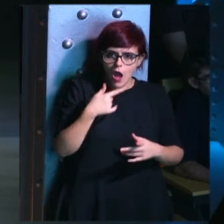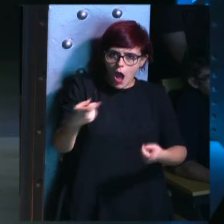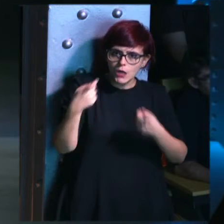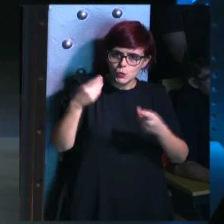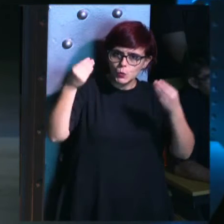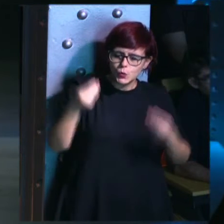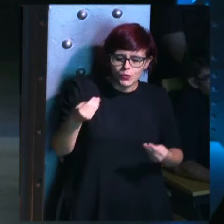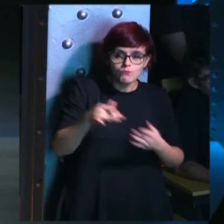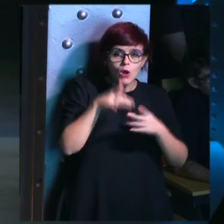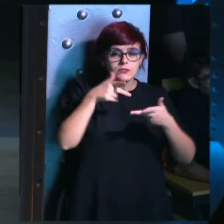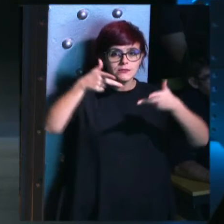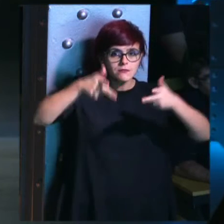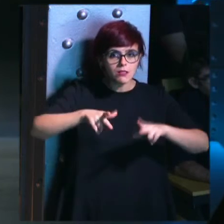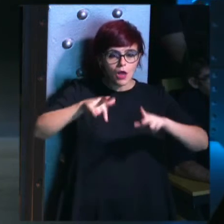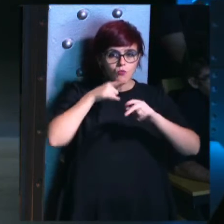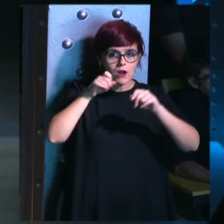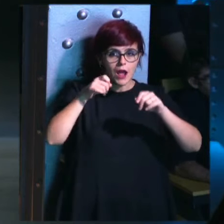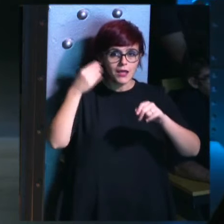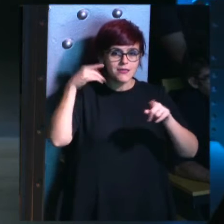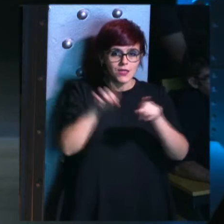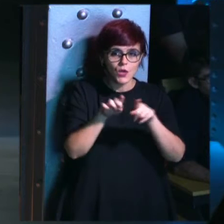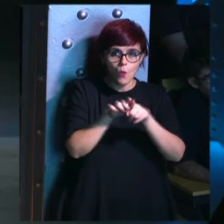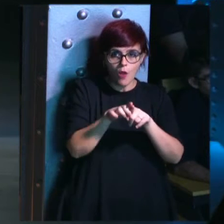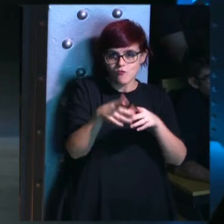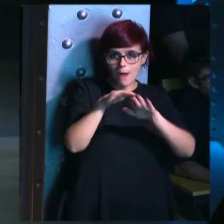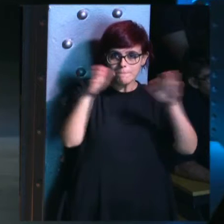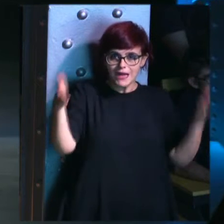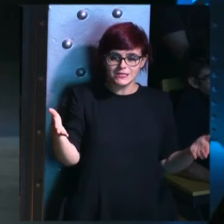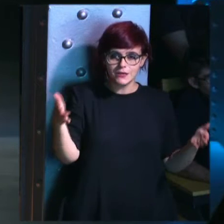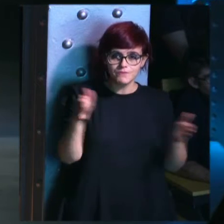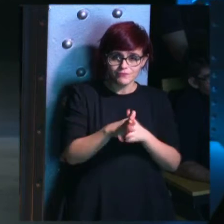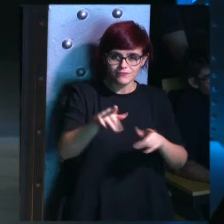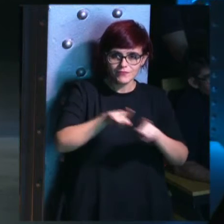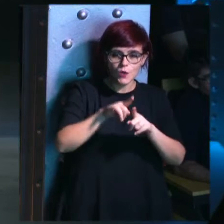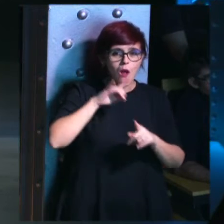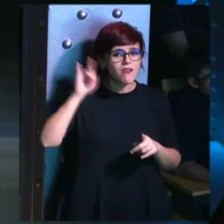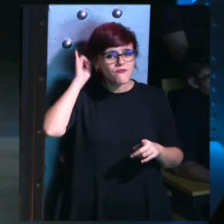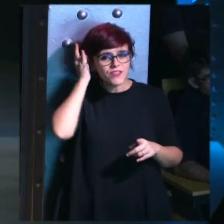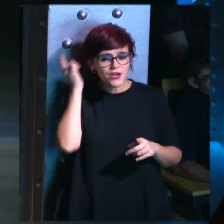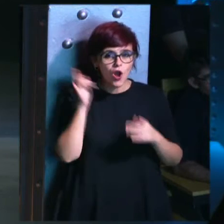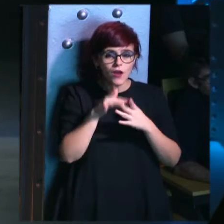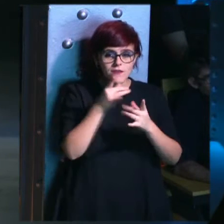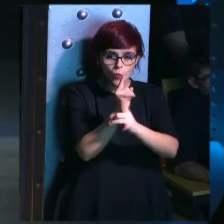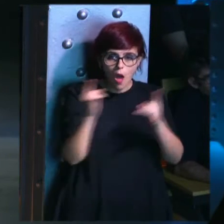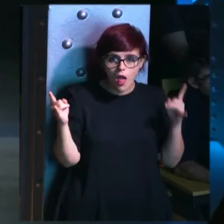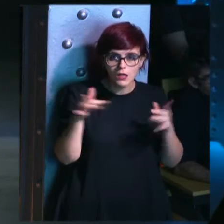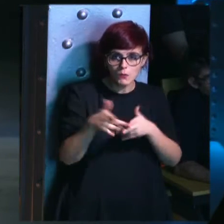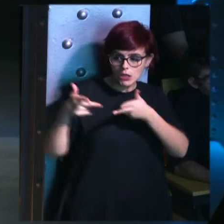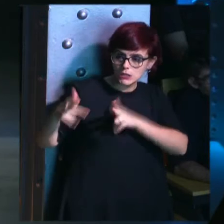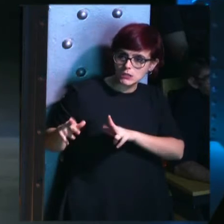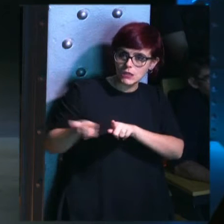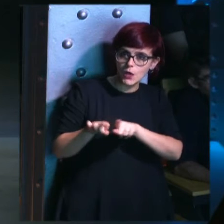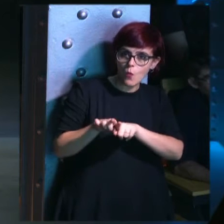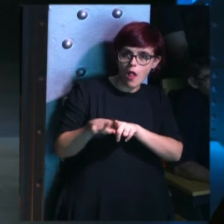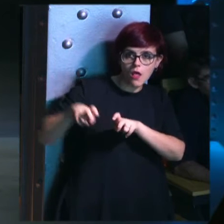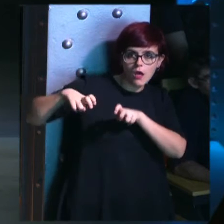porque me he sentado en una mesa llena de muertos, como el infierno del Jardín de las Delicias, y les he tenido aquí al lado, como tengo a Nico, digo, pues no me voy a olvidar